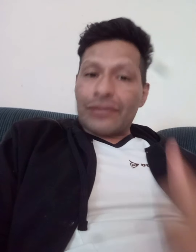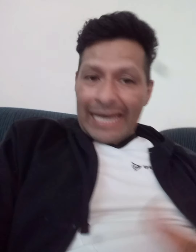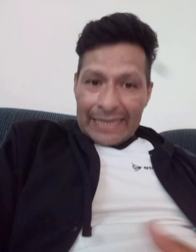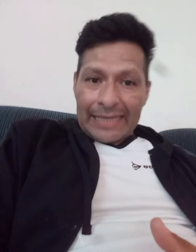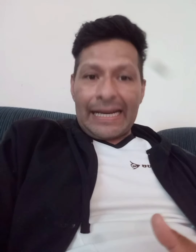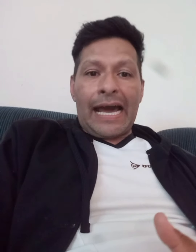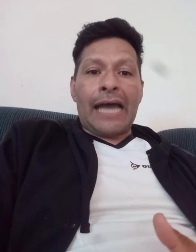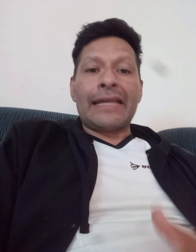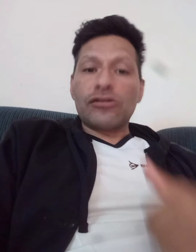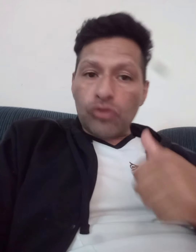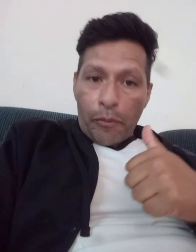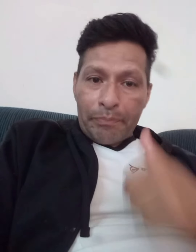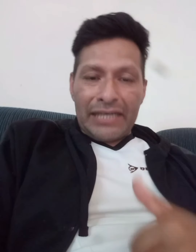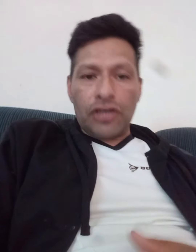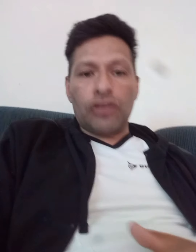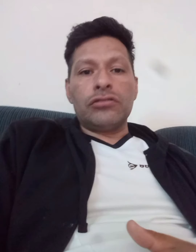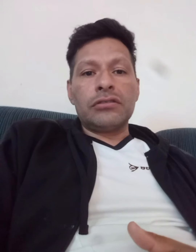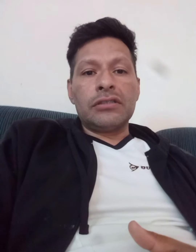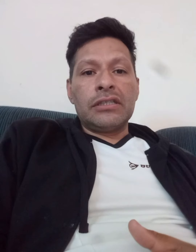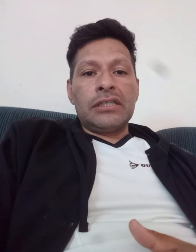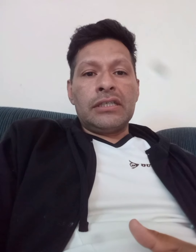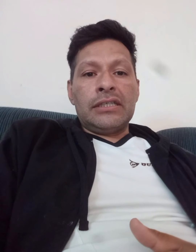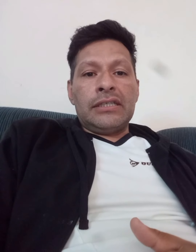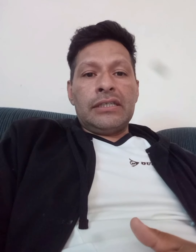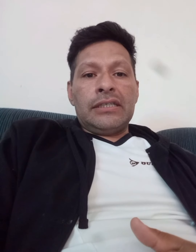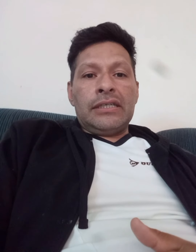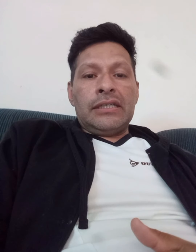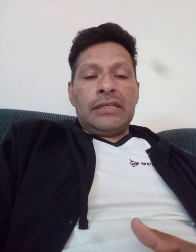a votar, a dar su opinión.